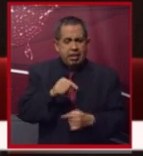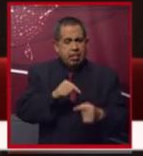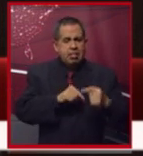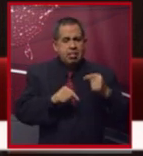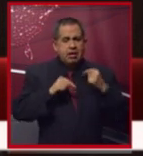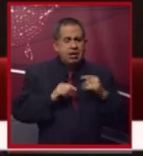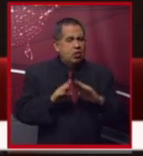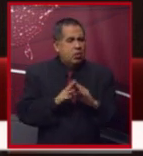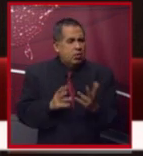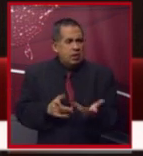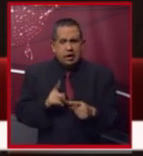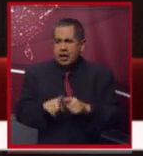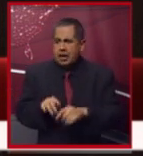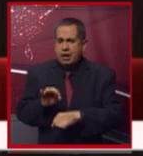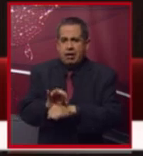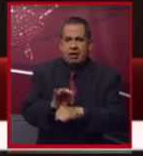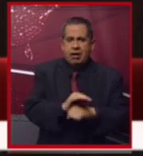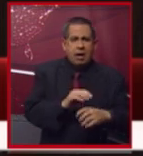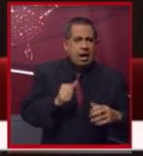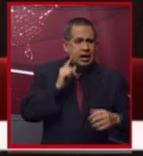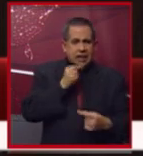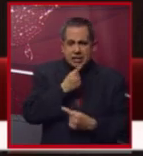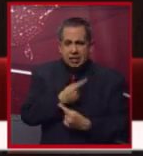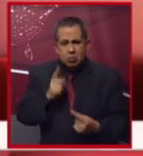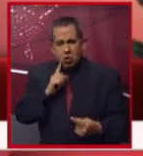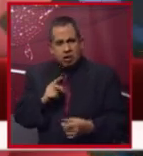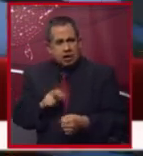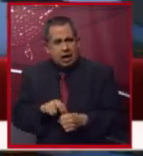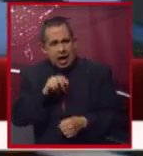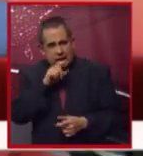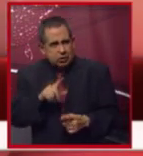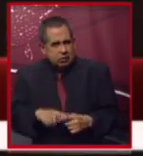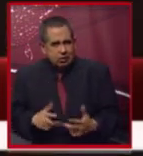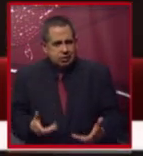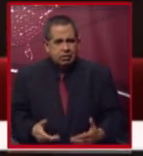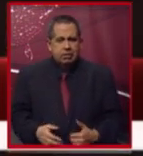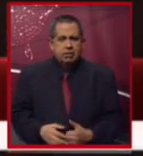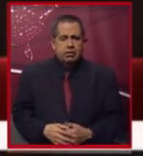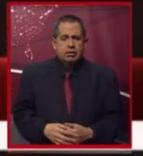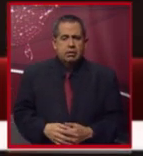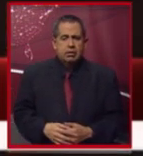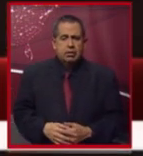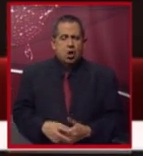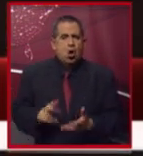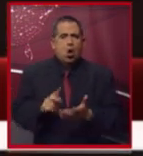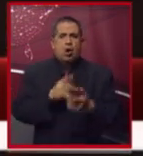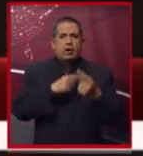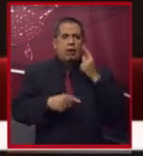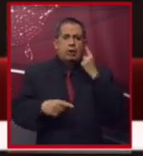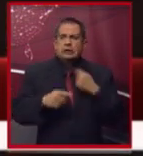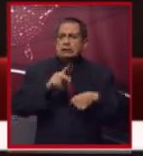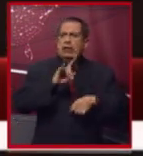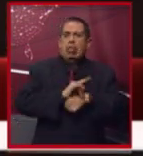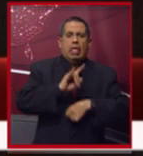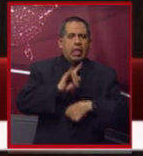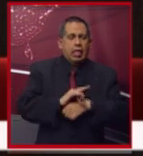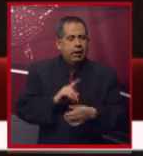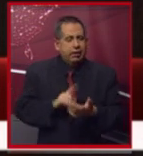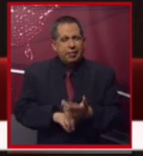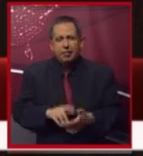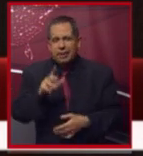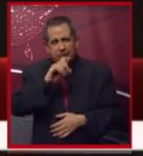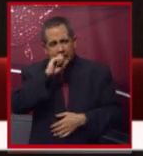estado de indefensión a las niñas y mujeres de Jalisco. Nos regresa a la simulación, a la